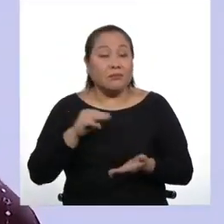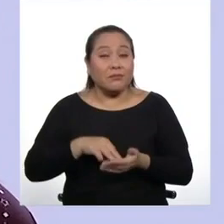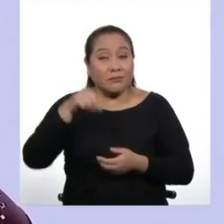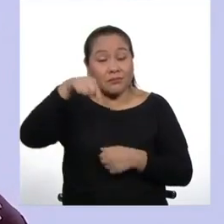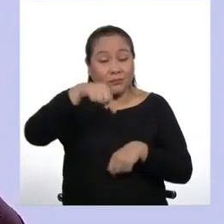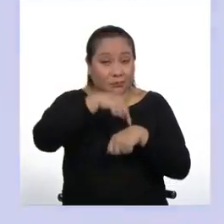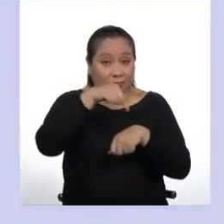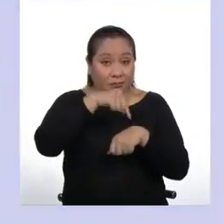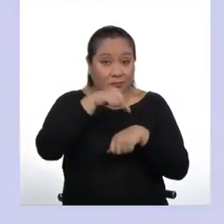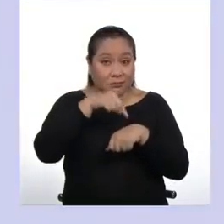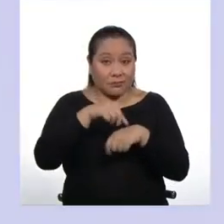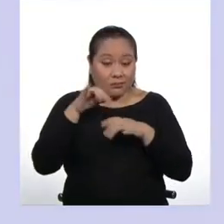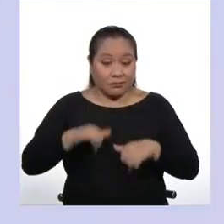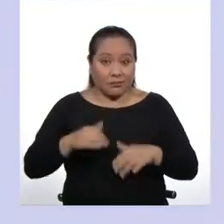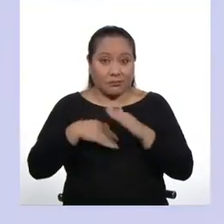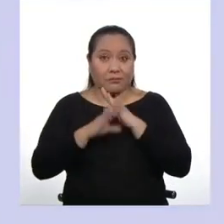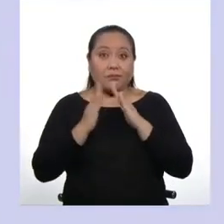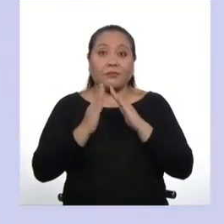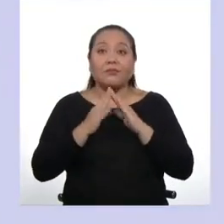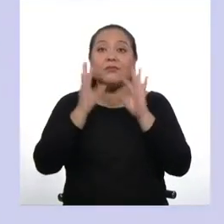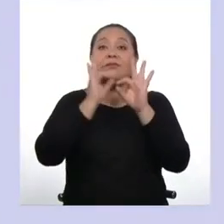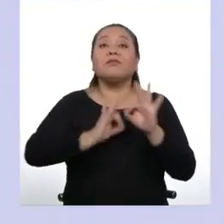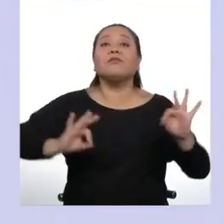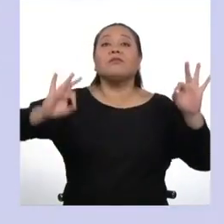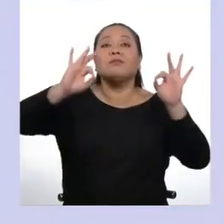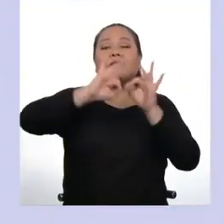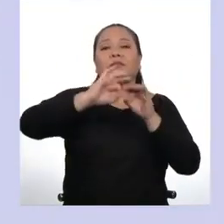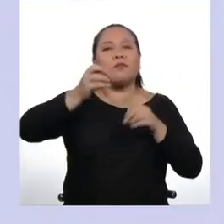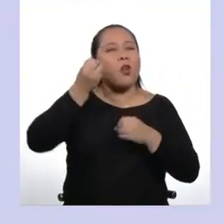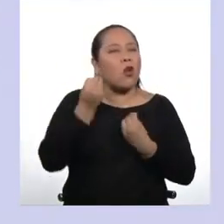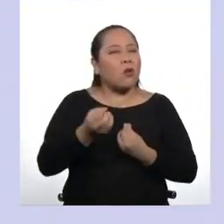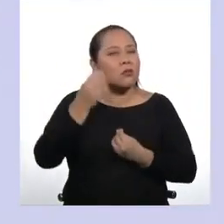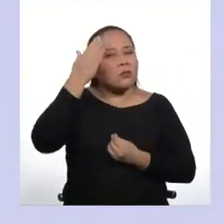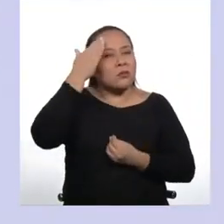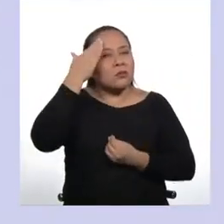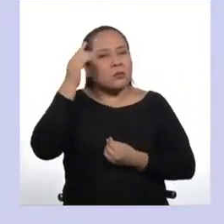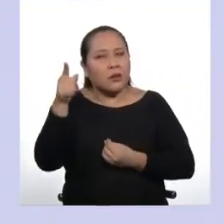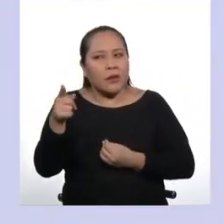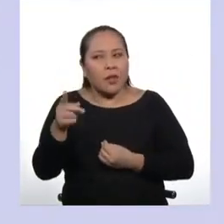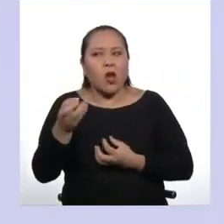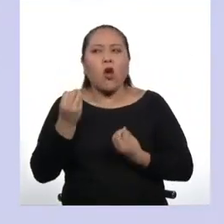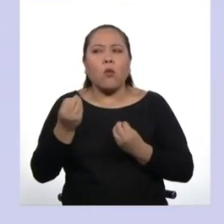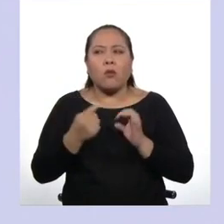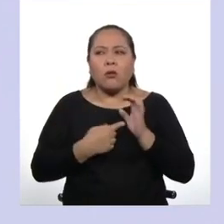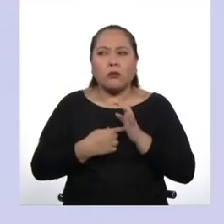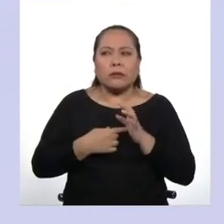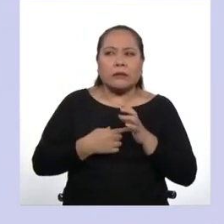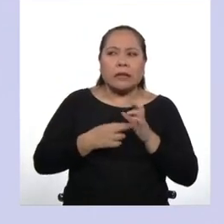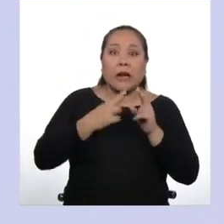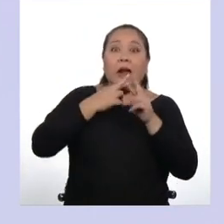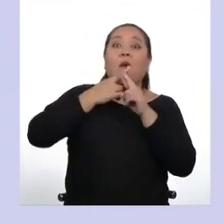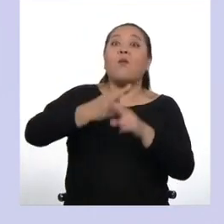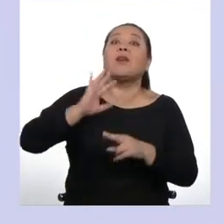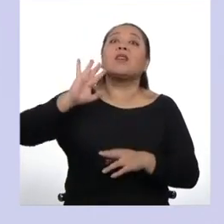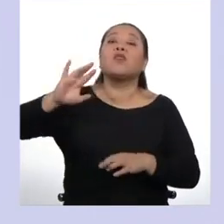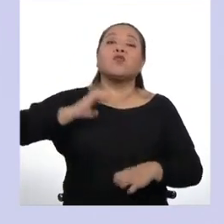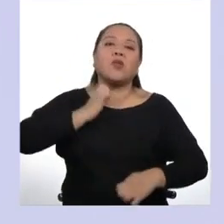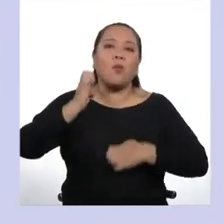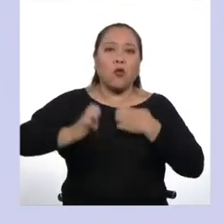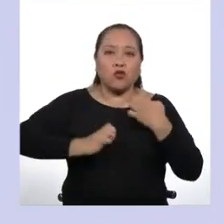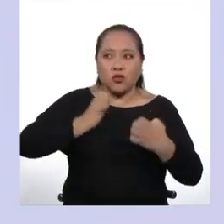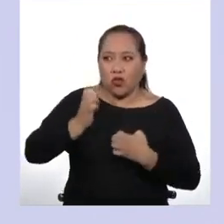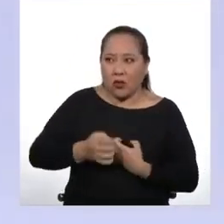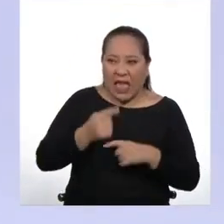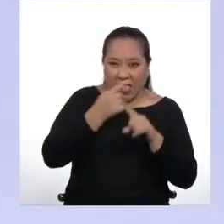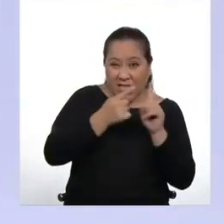estos momentos. Es importante saber cómo reaccionan a los estímulos y así podremos llevarnos mejor y en